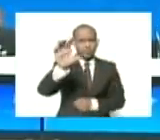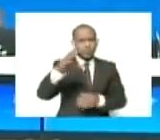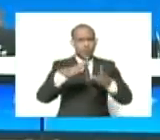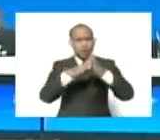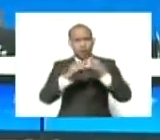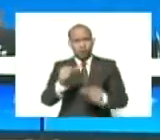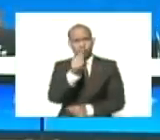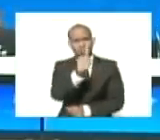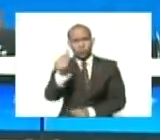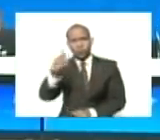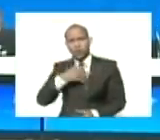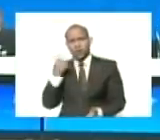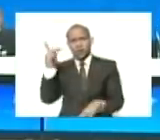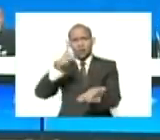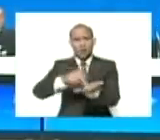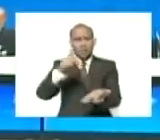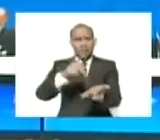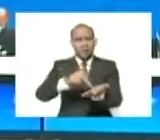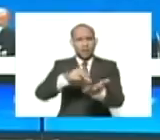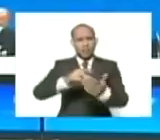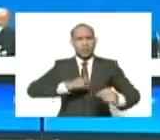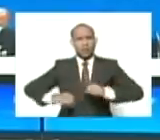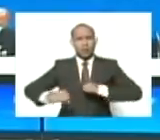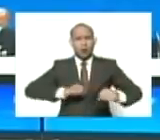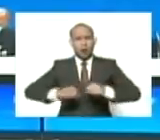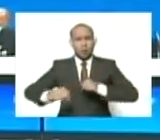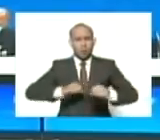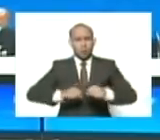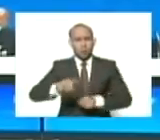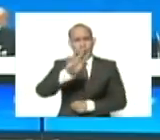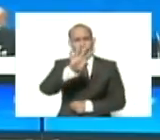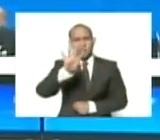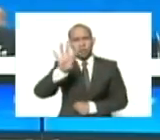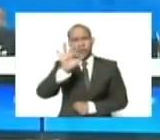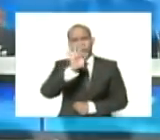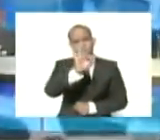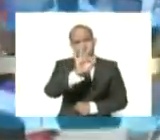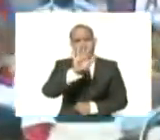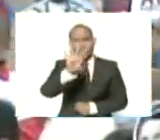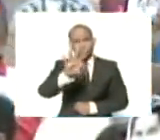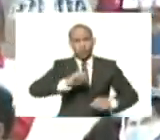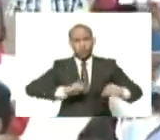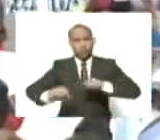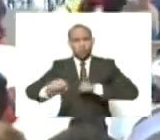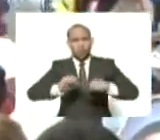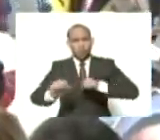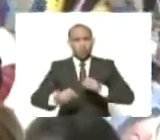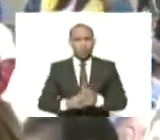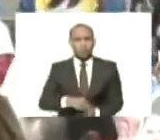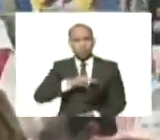todo aquel que quiera participar en los movimientos, 34 movimientos que hemos